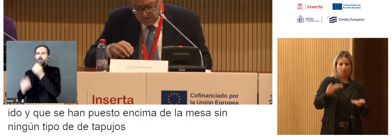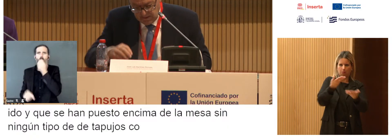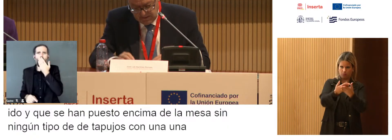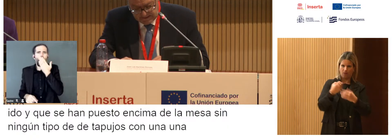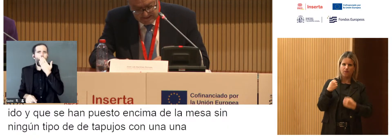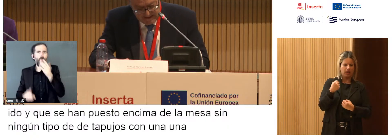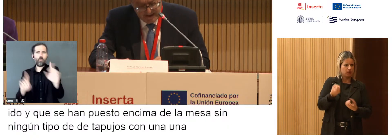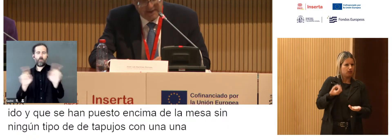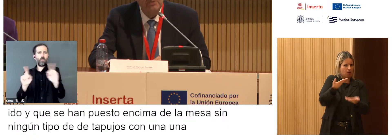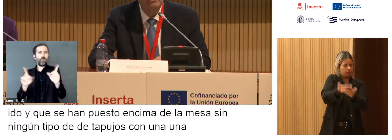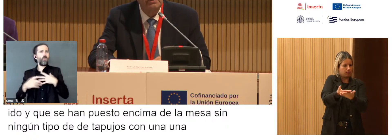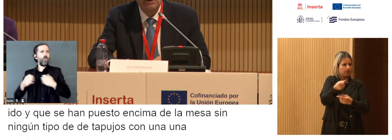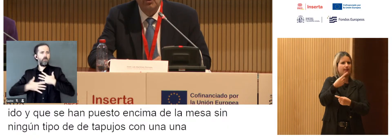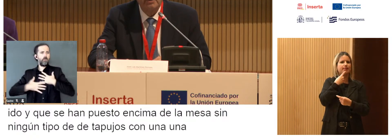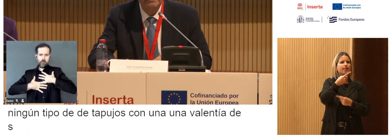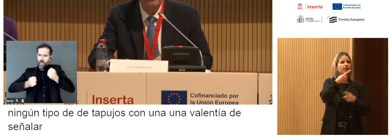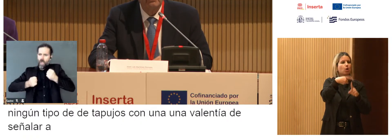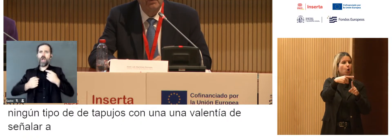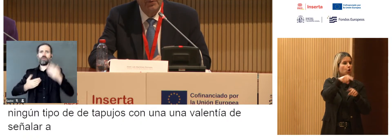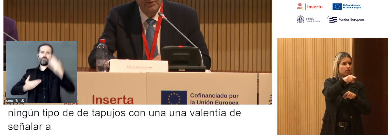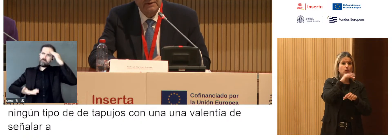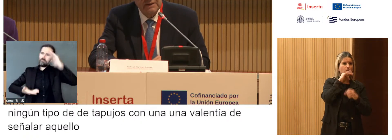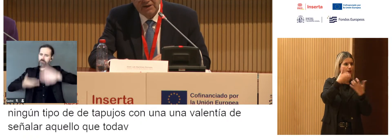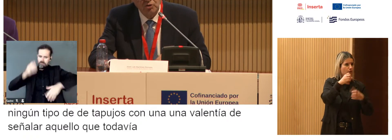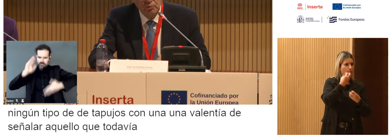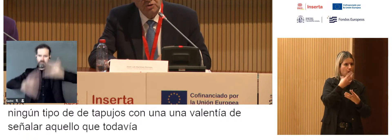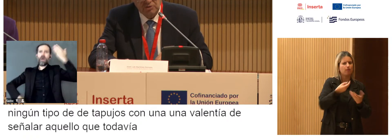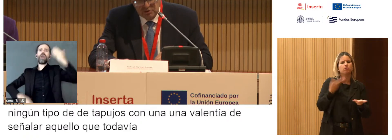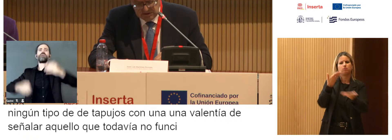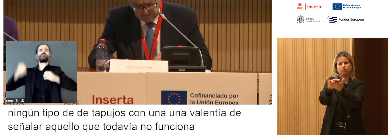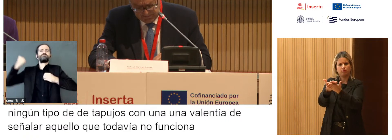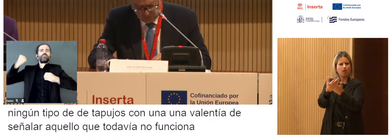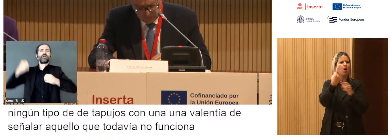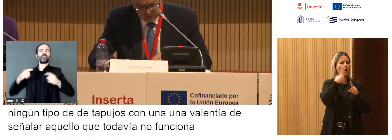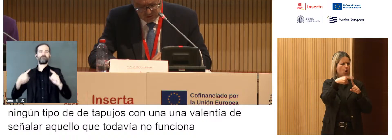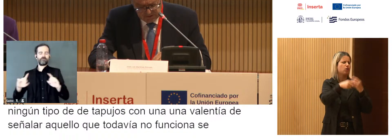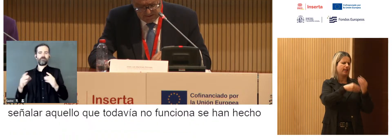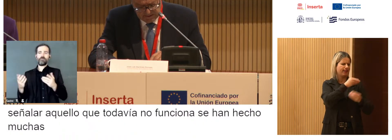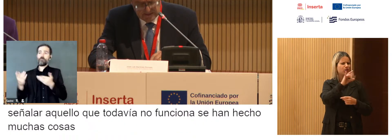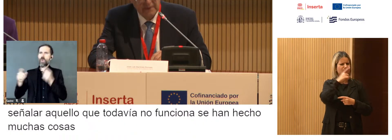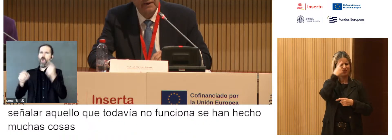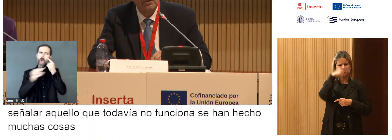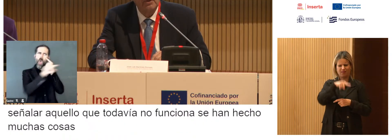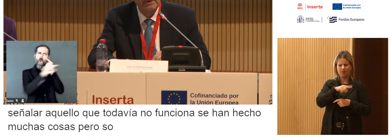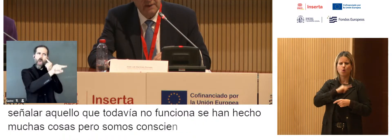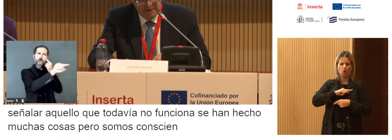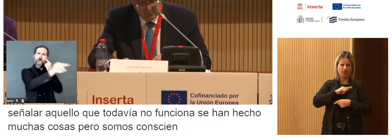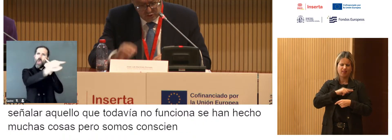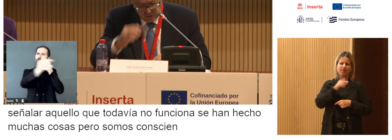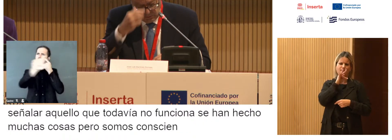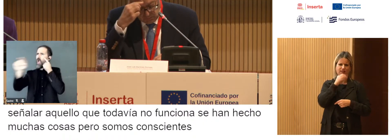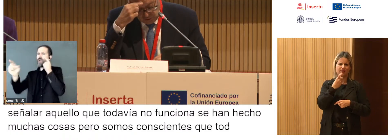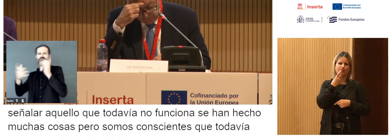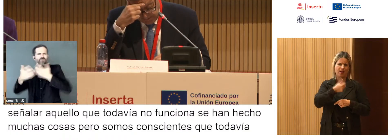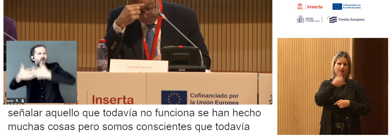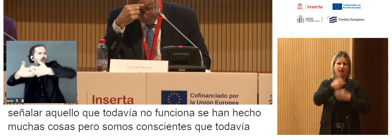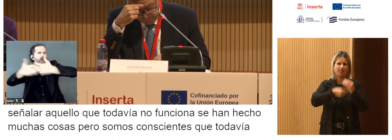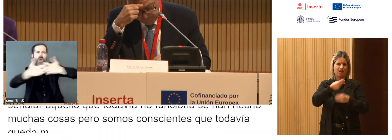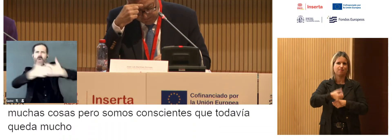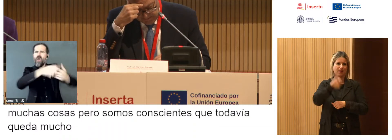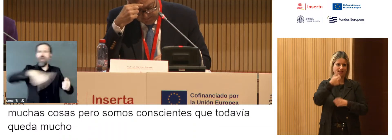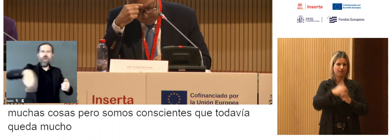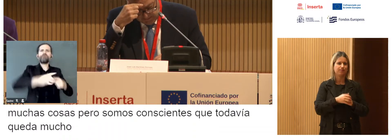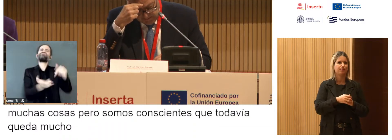valentía de señalar aquello que todavía no funciona. Se han hecho muchas cosas, pero somos conscientes que todavía queda mucho por hacer.